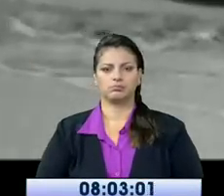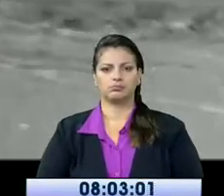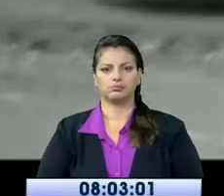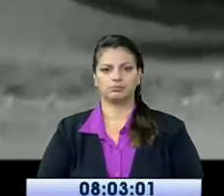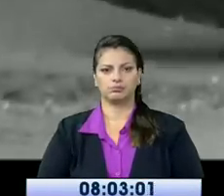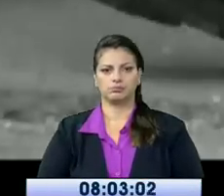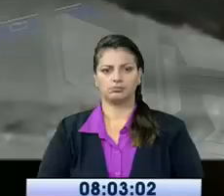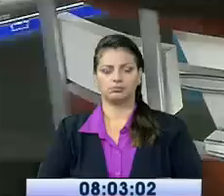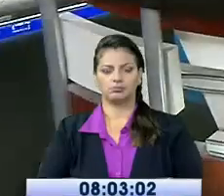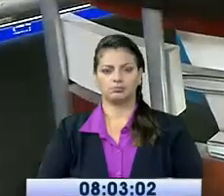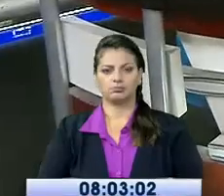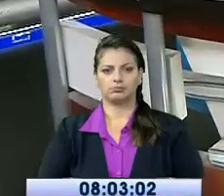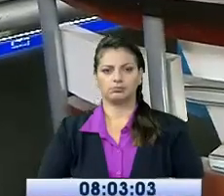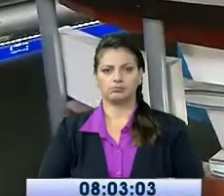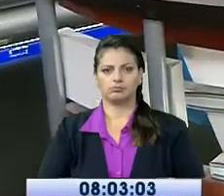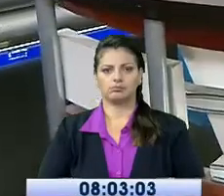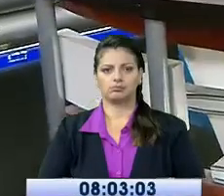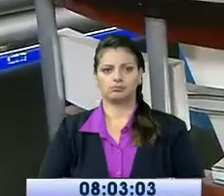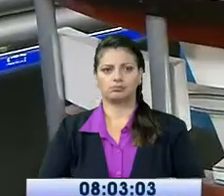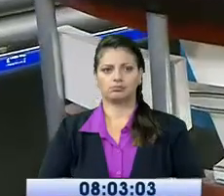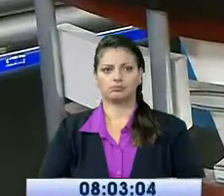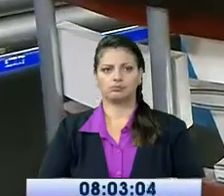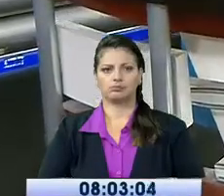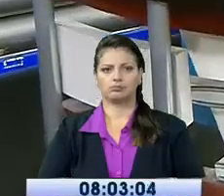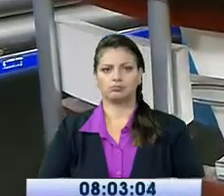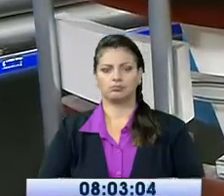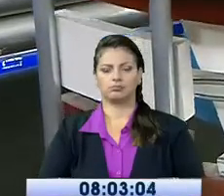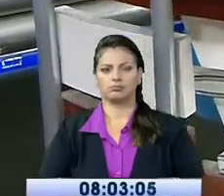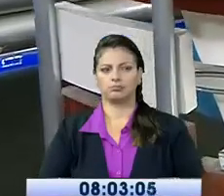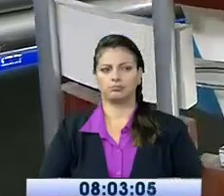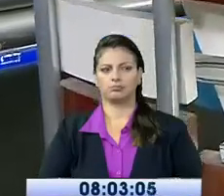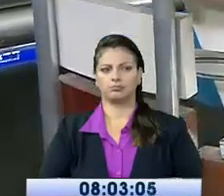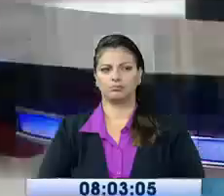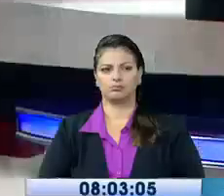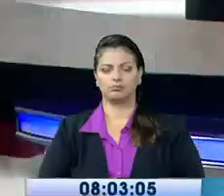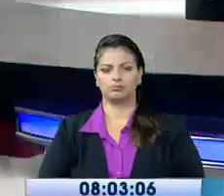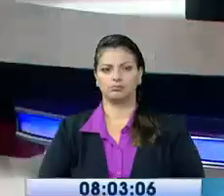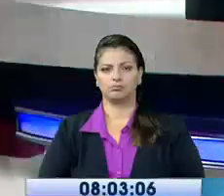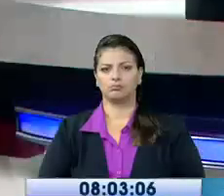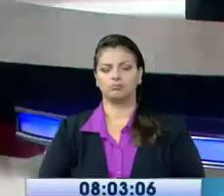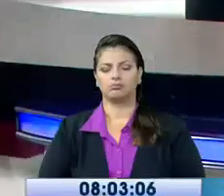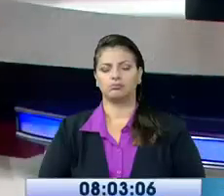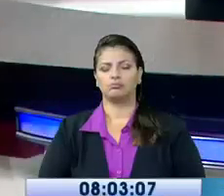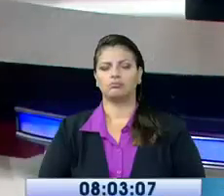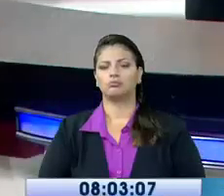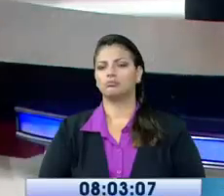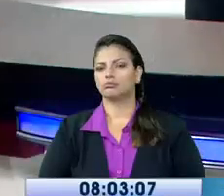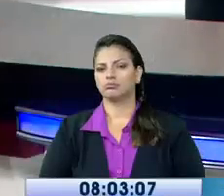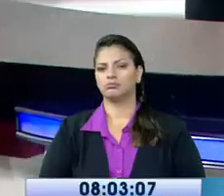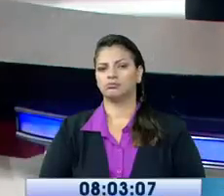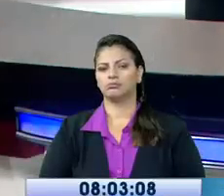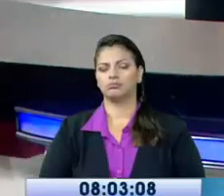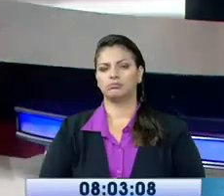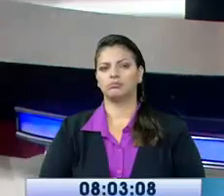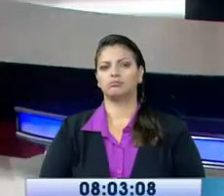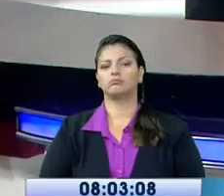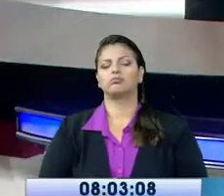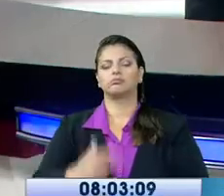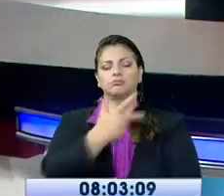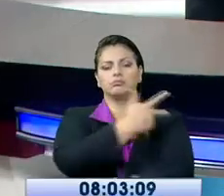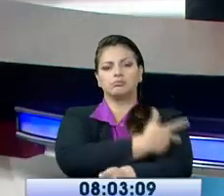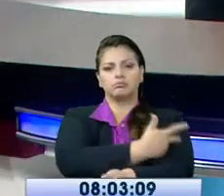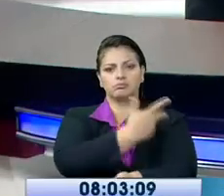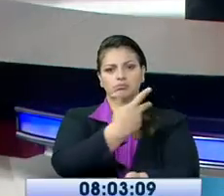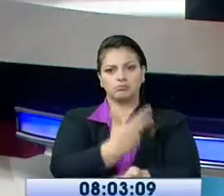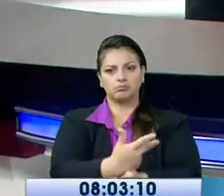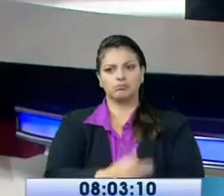Altamirano. Hugo y amigos televidentes, pero ese no fue el único accidente de tránsito. En Chimborazo, precisamente,